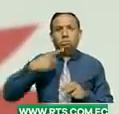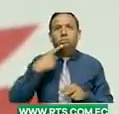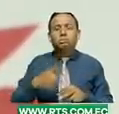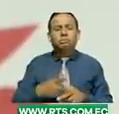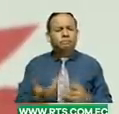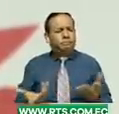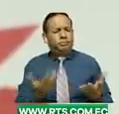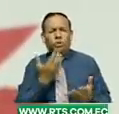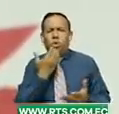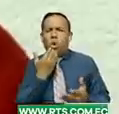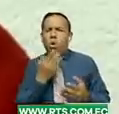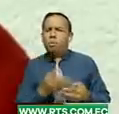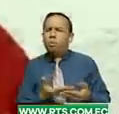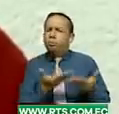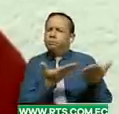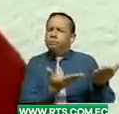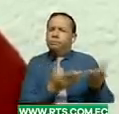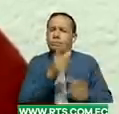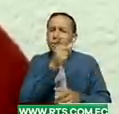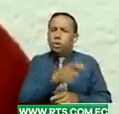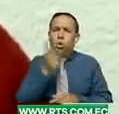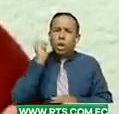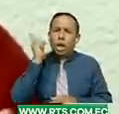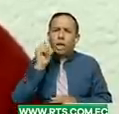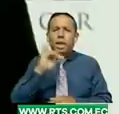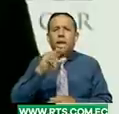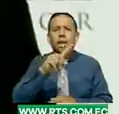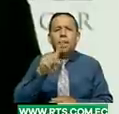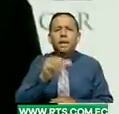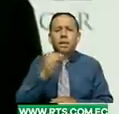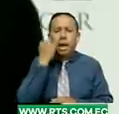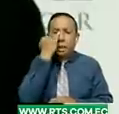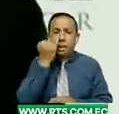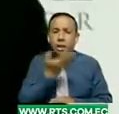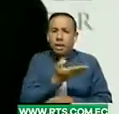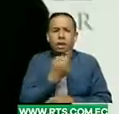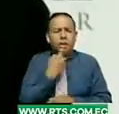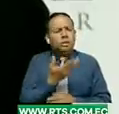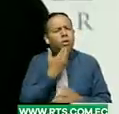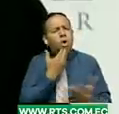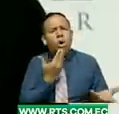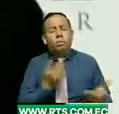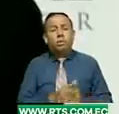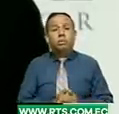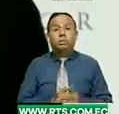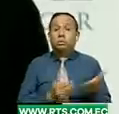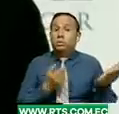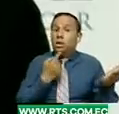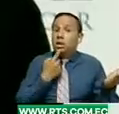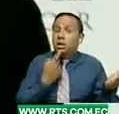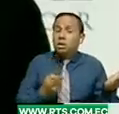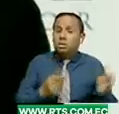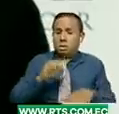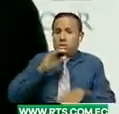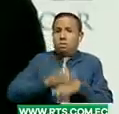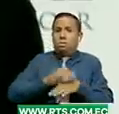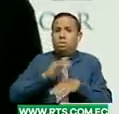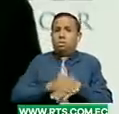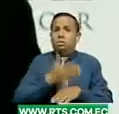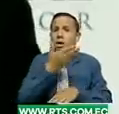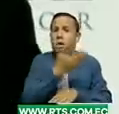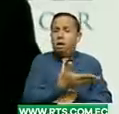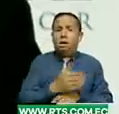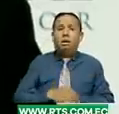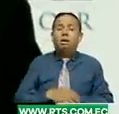en contra del dirigente de la CONAIE, Leonidas Issa. La dirigencia que ha dicho que está en malestar es solo el señor Issa. El sector